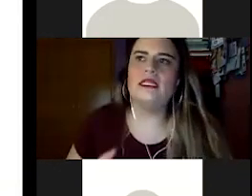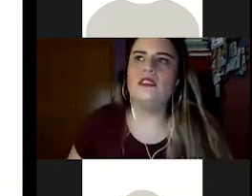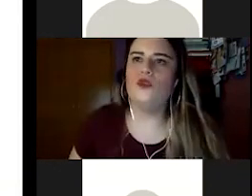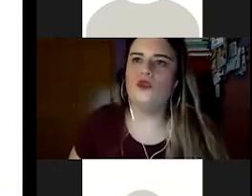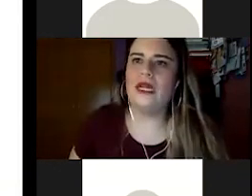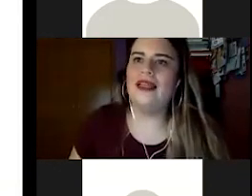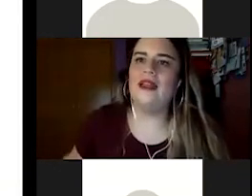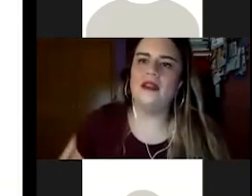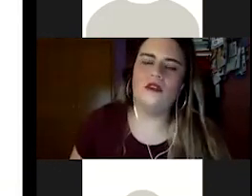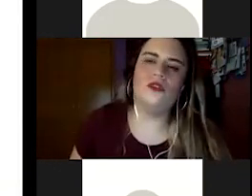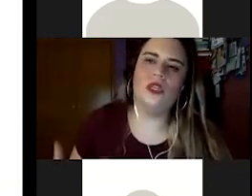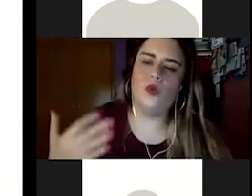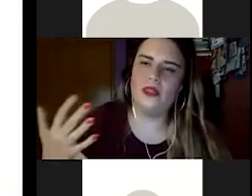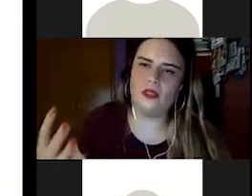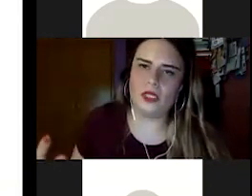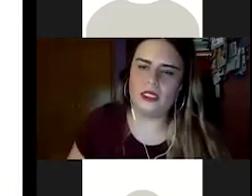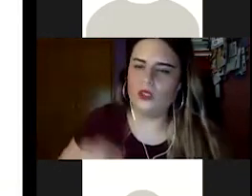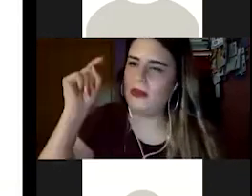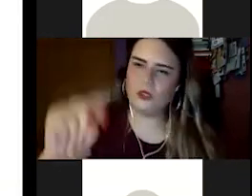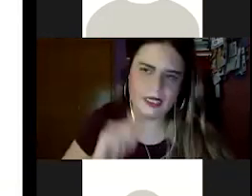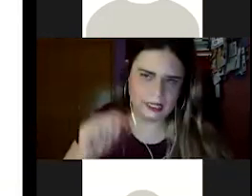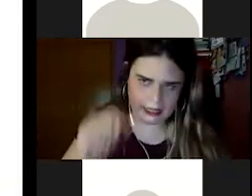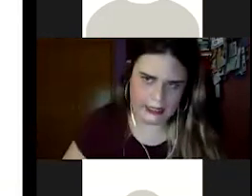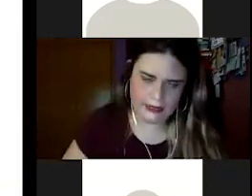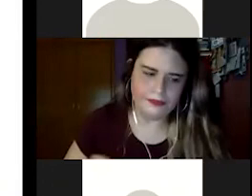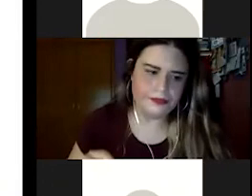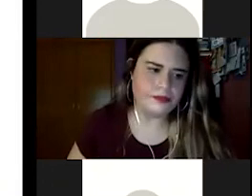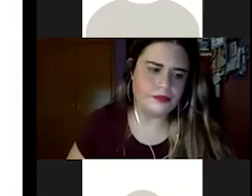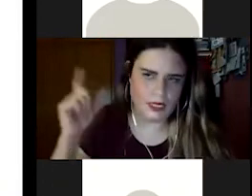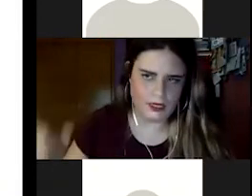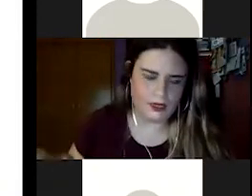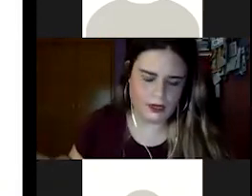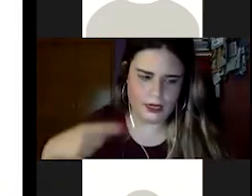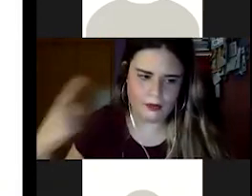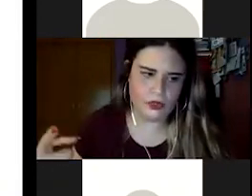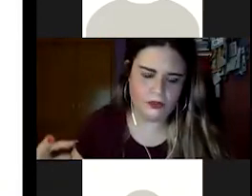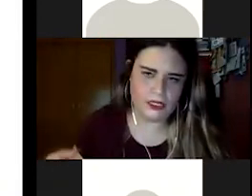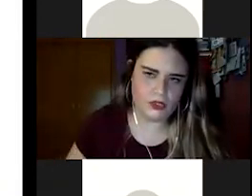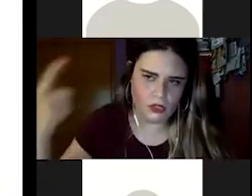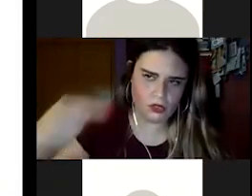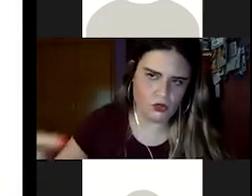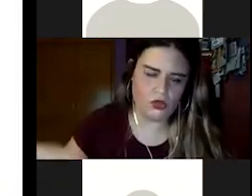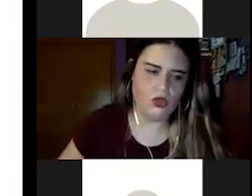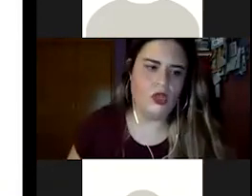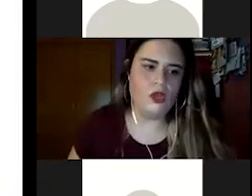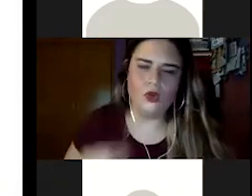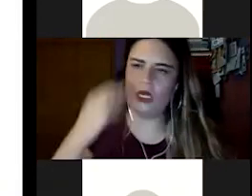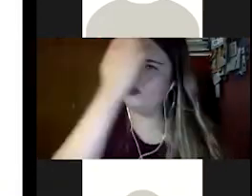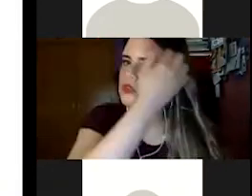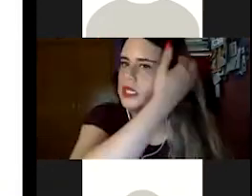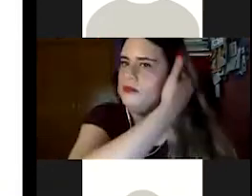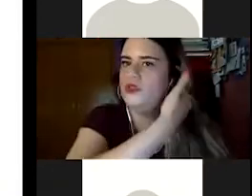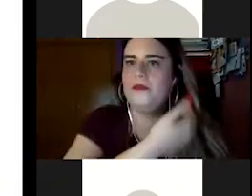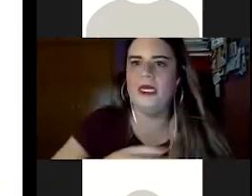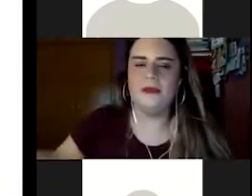está estructurada la rendición de cuentas de ODS. Lo vamos a ver a detalle en la próxima sesión, incluso con